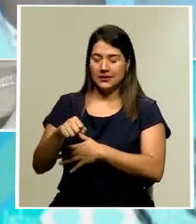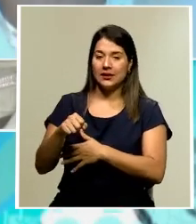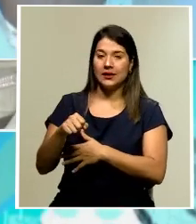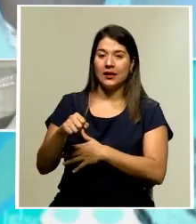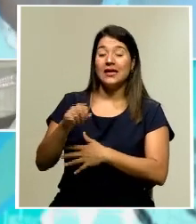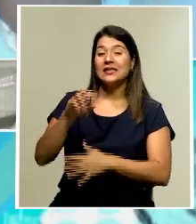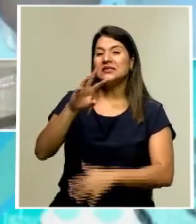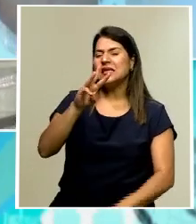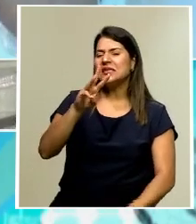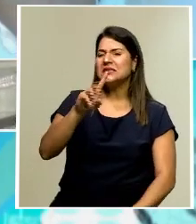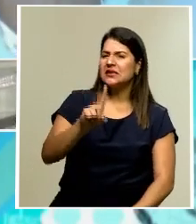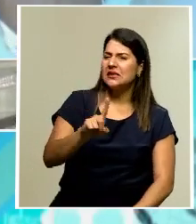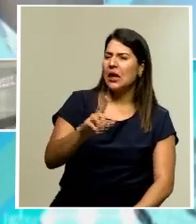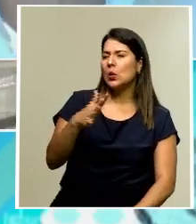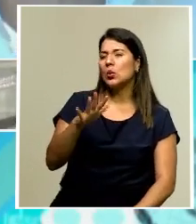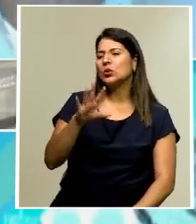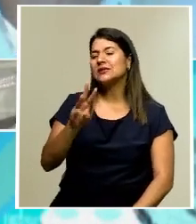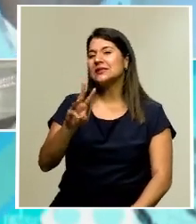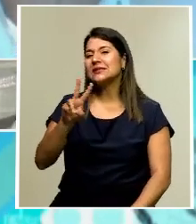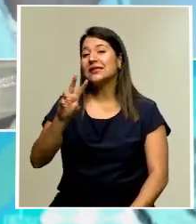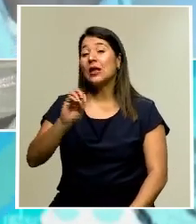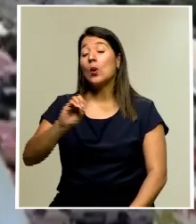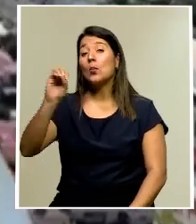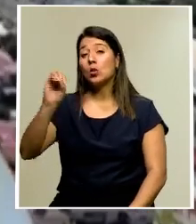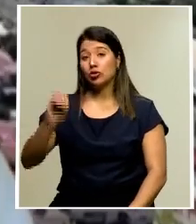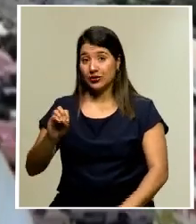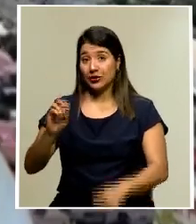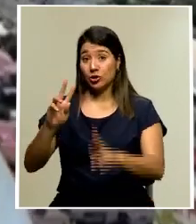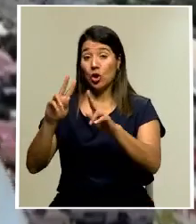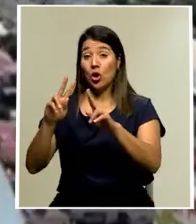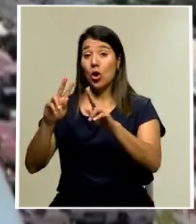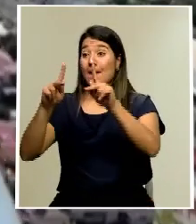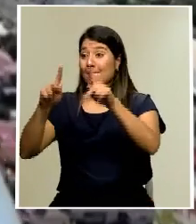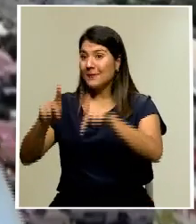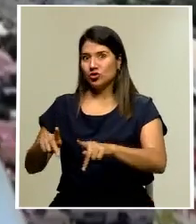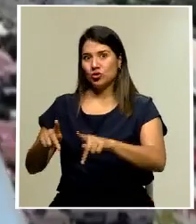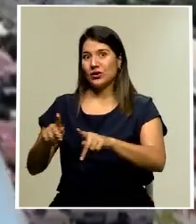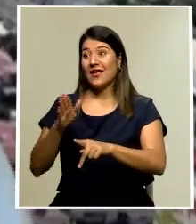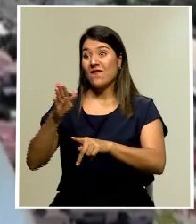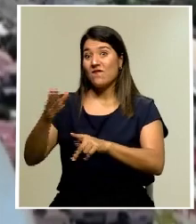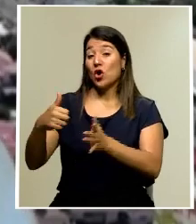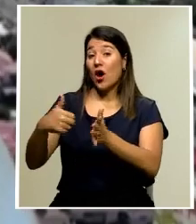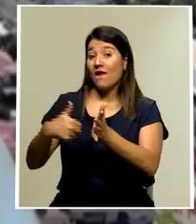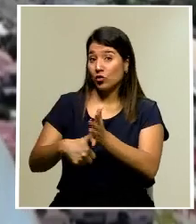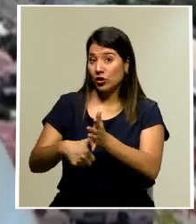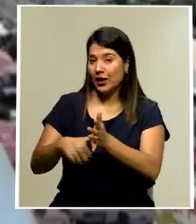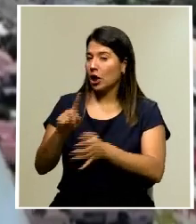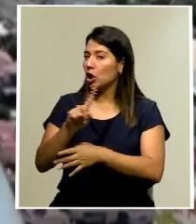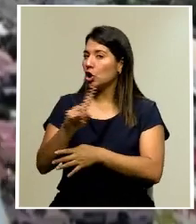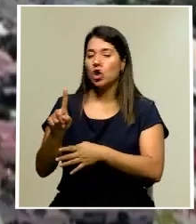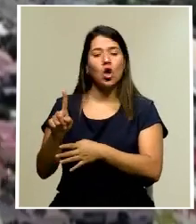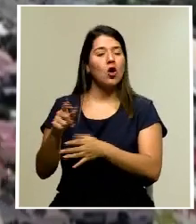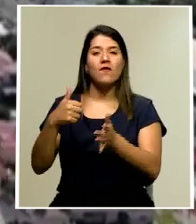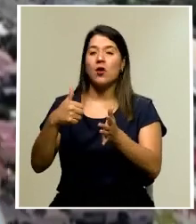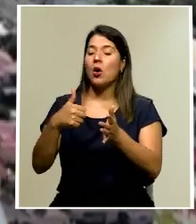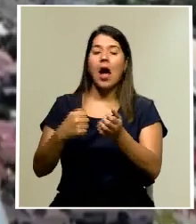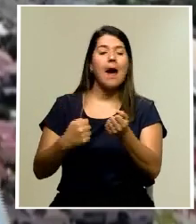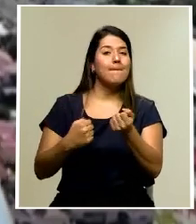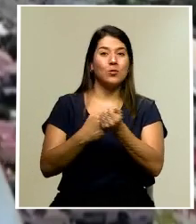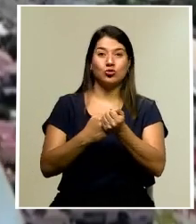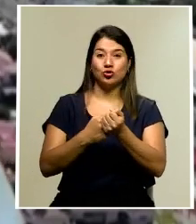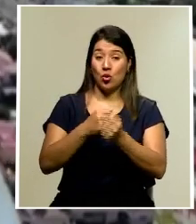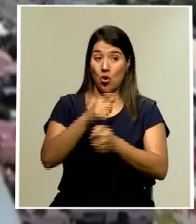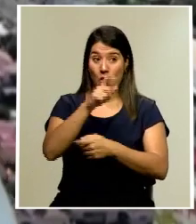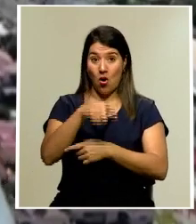afirmar que un 61, 62% del liberacionismo no estaba con don José María, o del voto que llegó ayer a las urnas, porque también hay